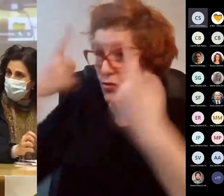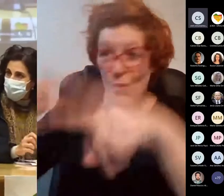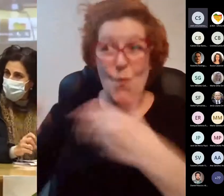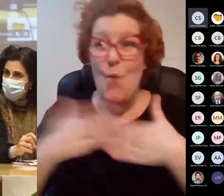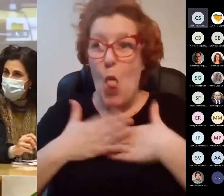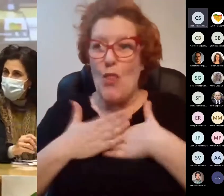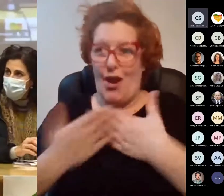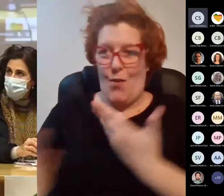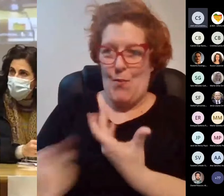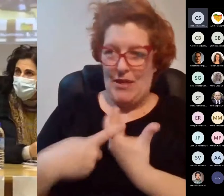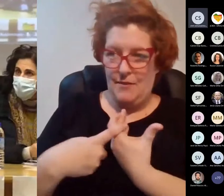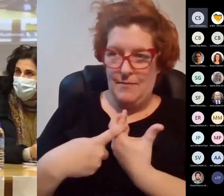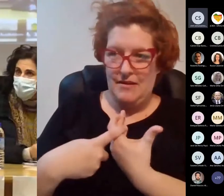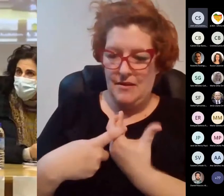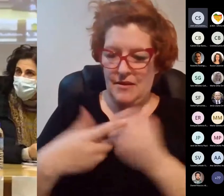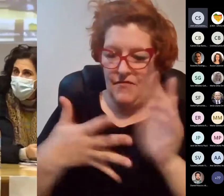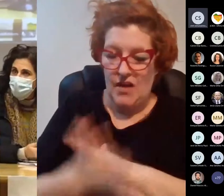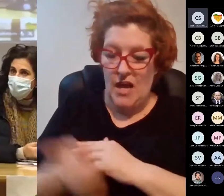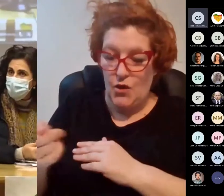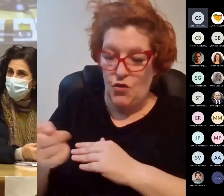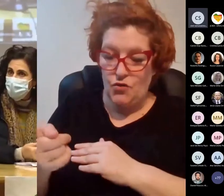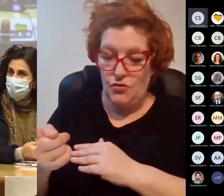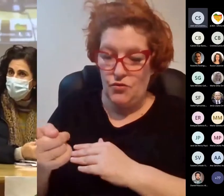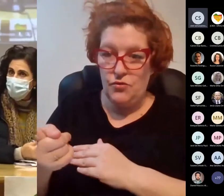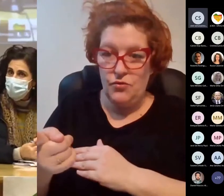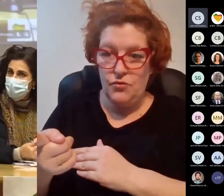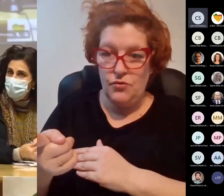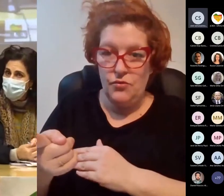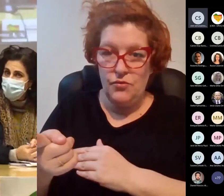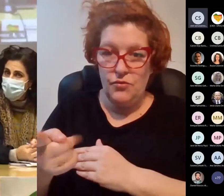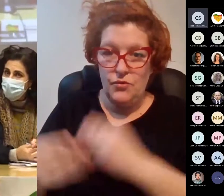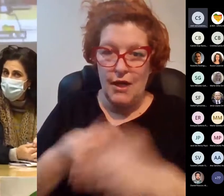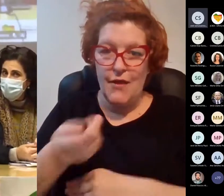Y normalmente lo que reciben es